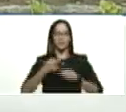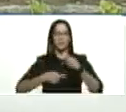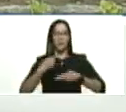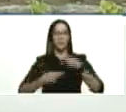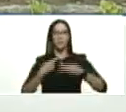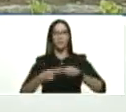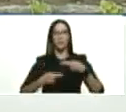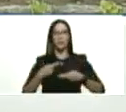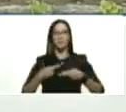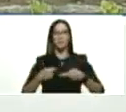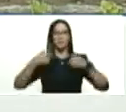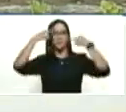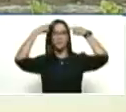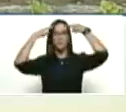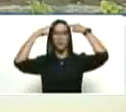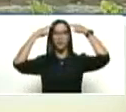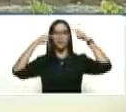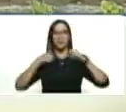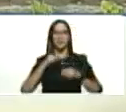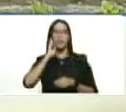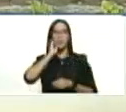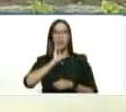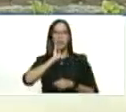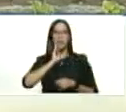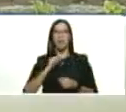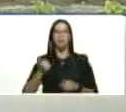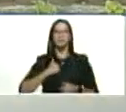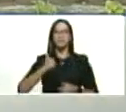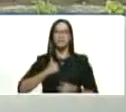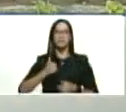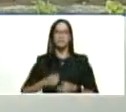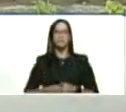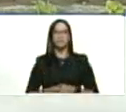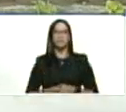revolucionarias, chavistas, bolivarianas, cristianas.